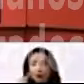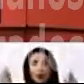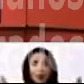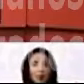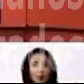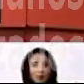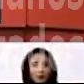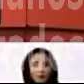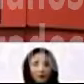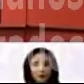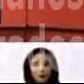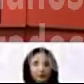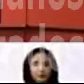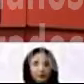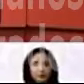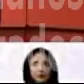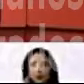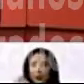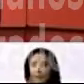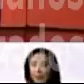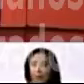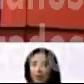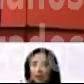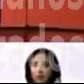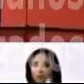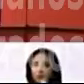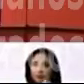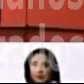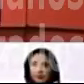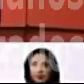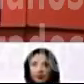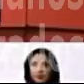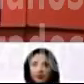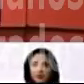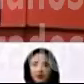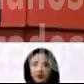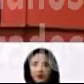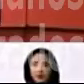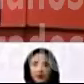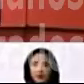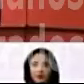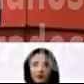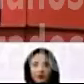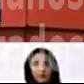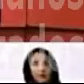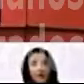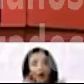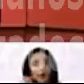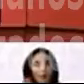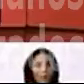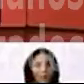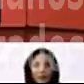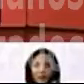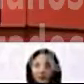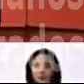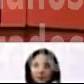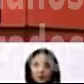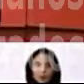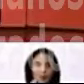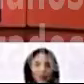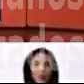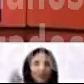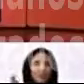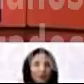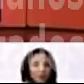todas las pruebas presentadas, de allanarle la inmunidad parlamentaria a dos